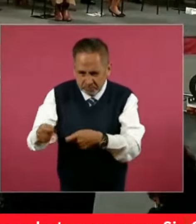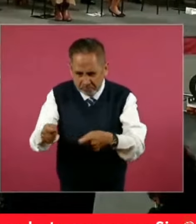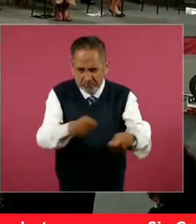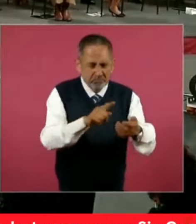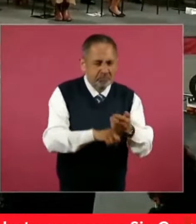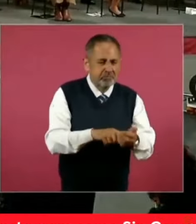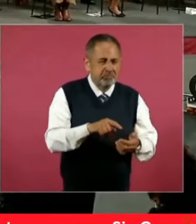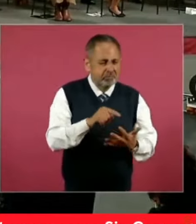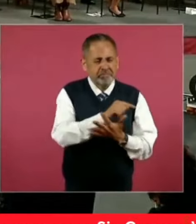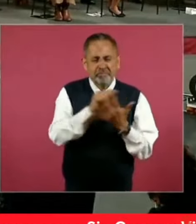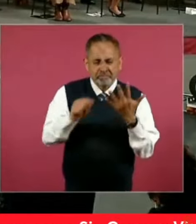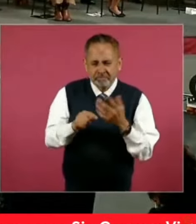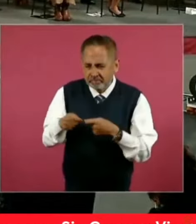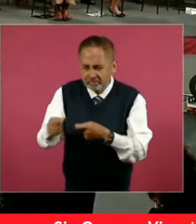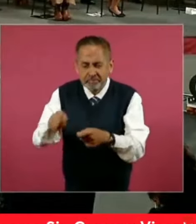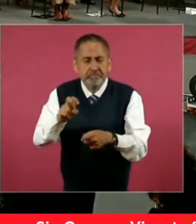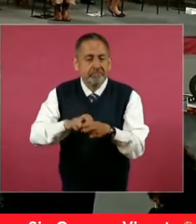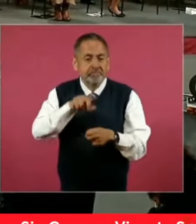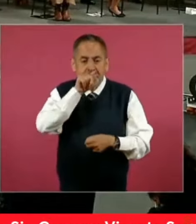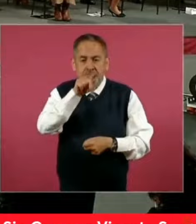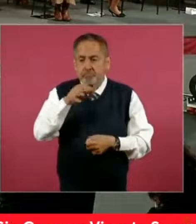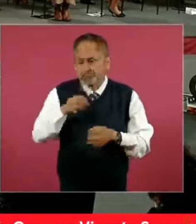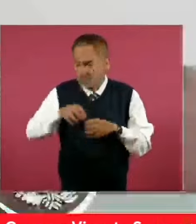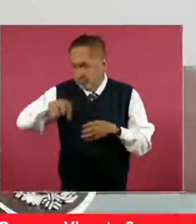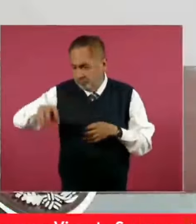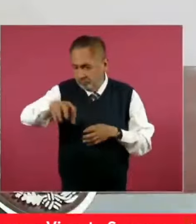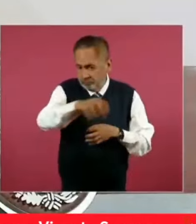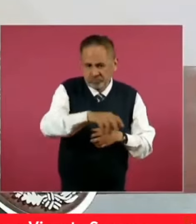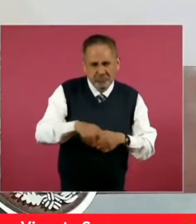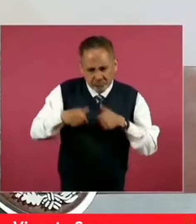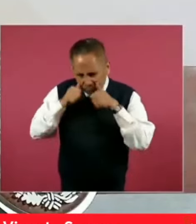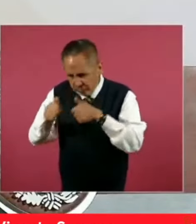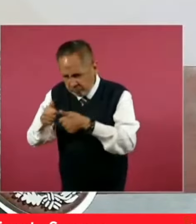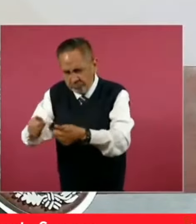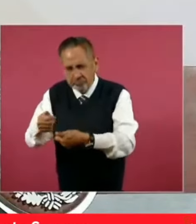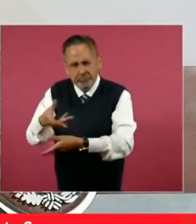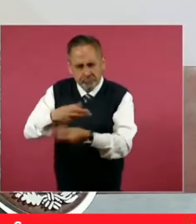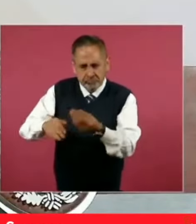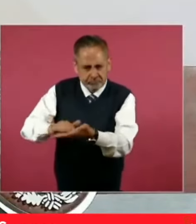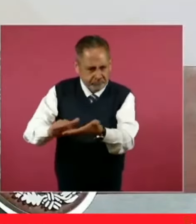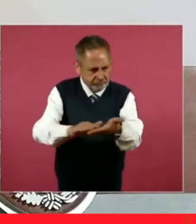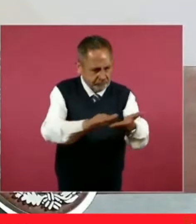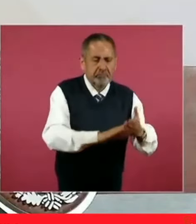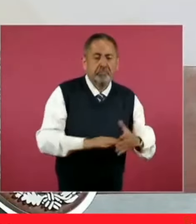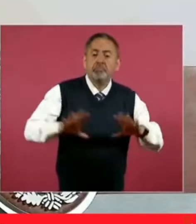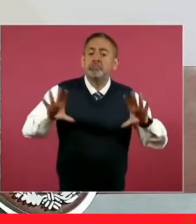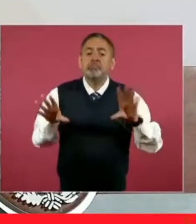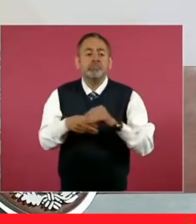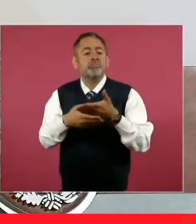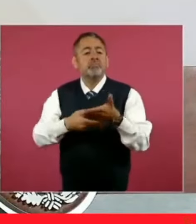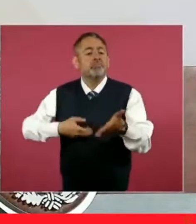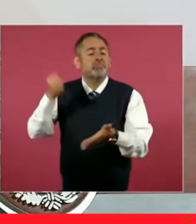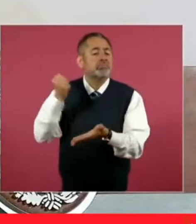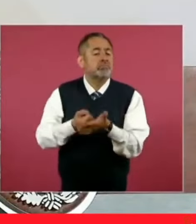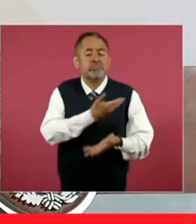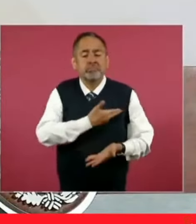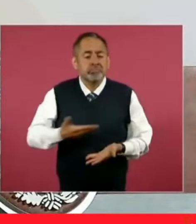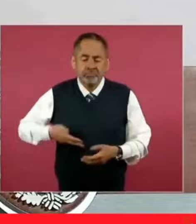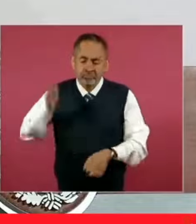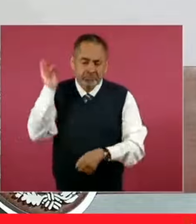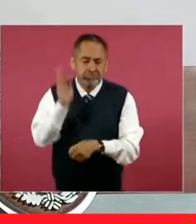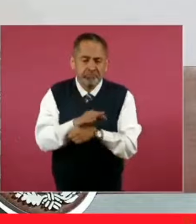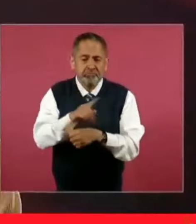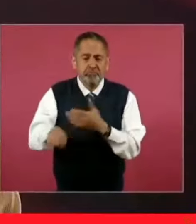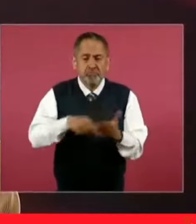Temacapulina, Cacico y Palmarejo en Jalisco. Acompañamos el histórico decreto presidencial que protege los